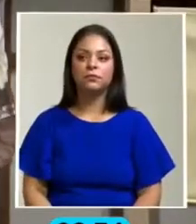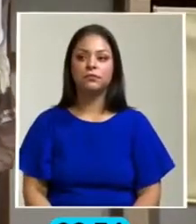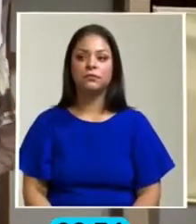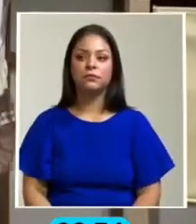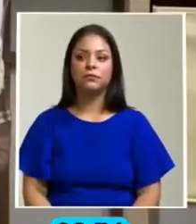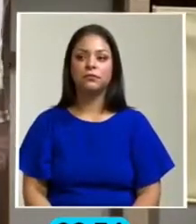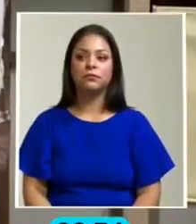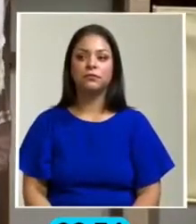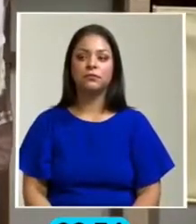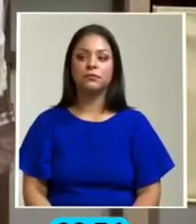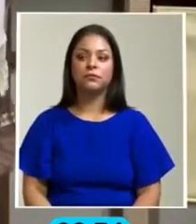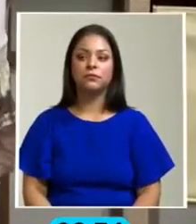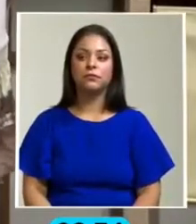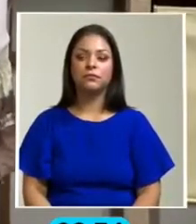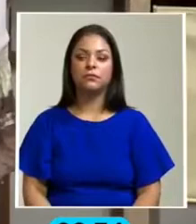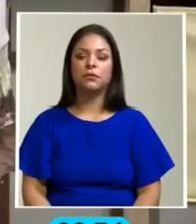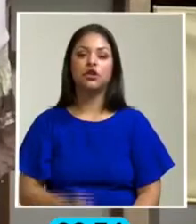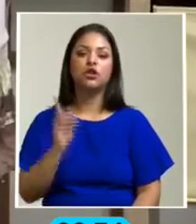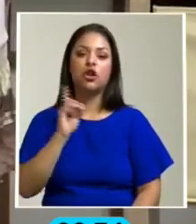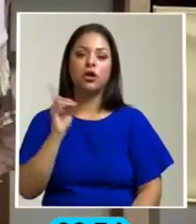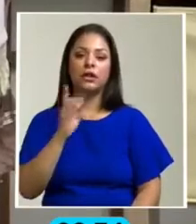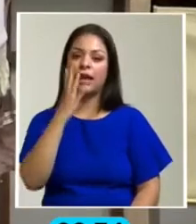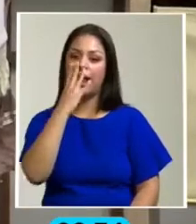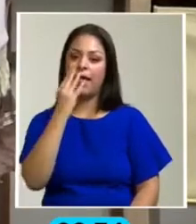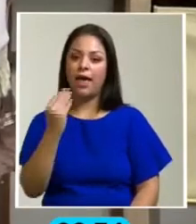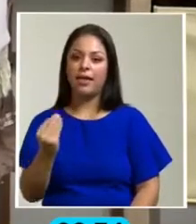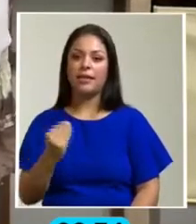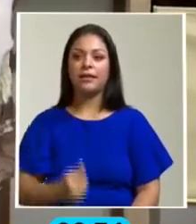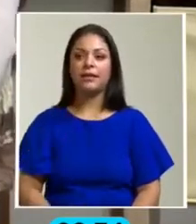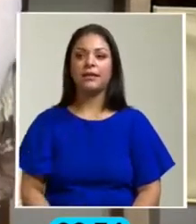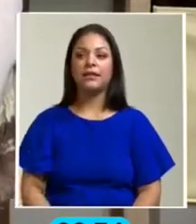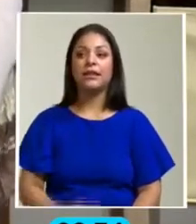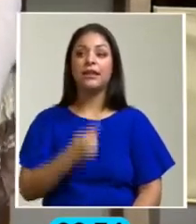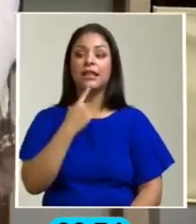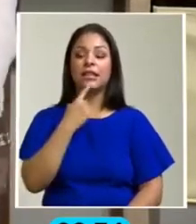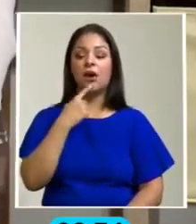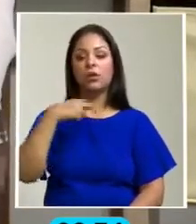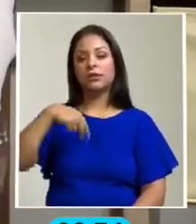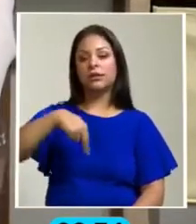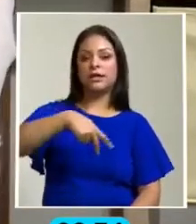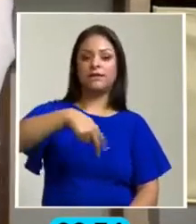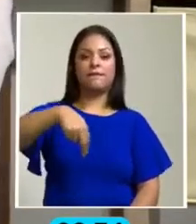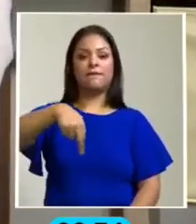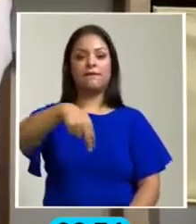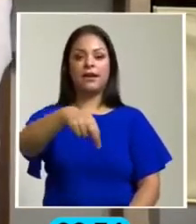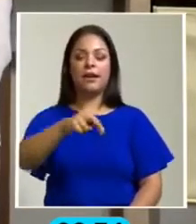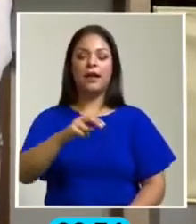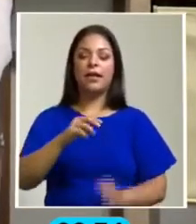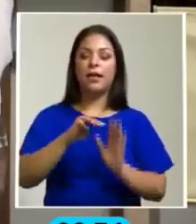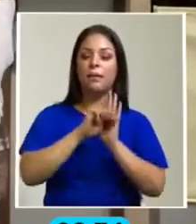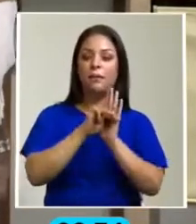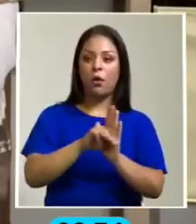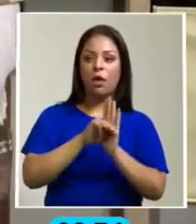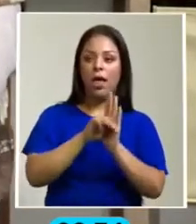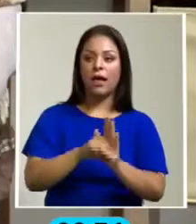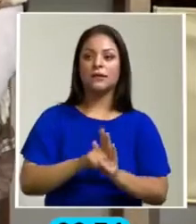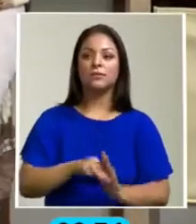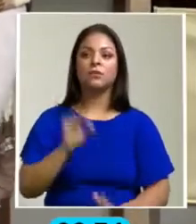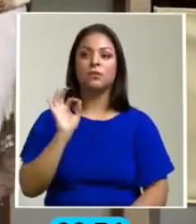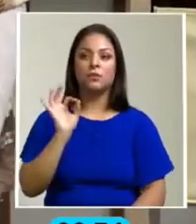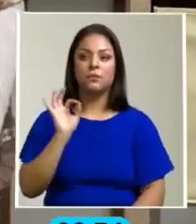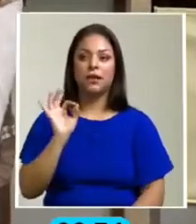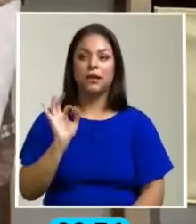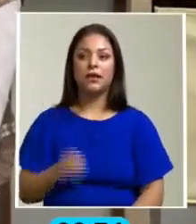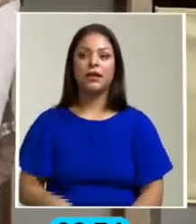¿Dónde estaba la danza? En un desfile de modas. En un desfile de modas. Muy bien. ¿Y se